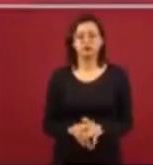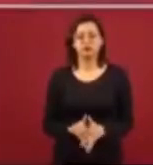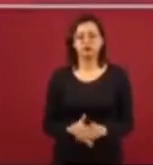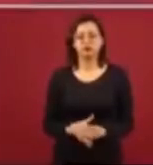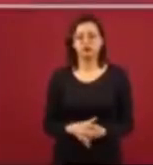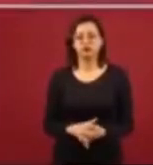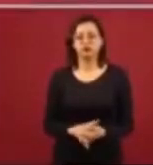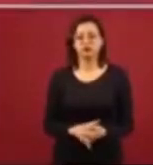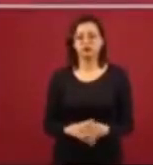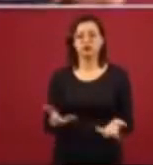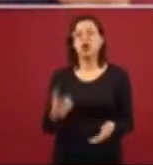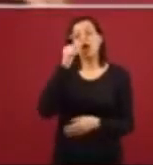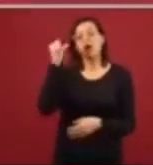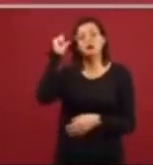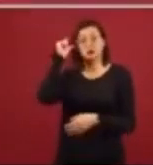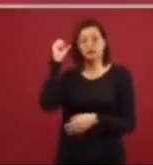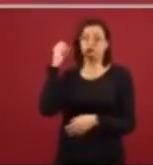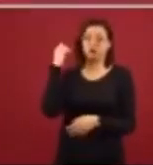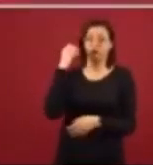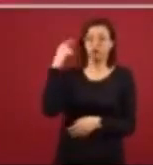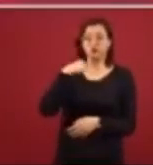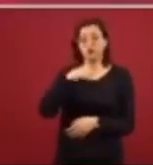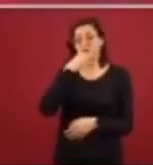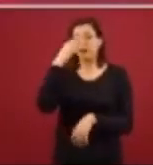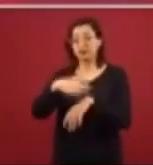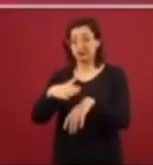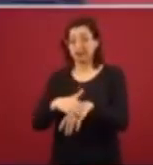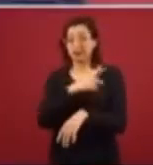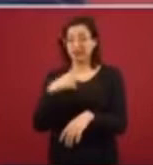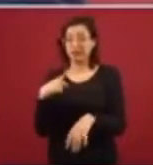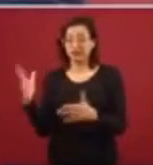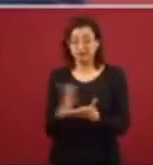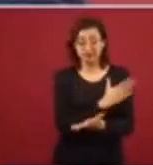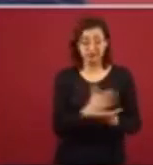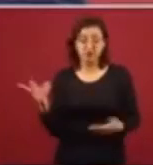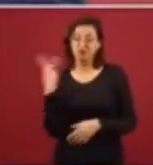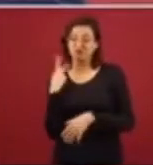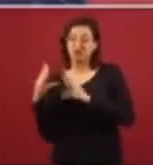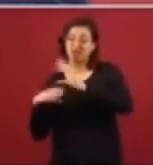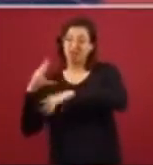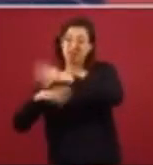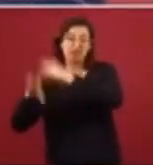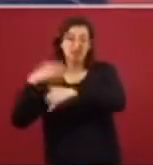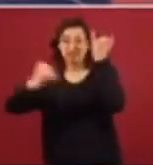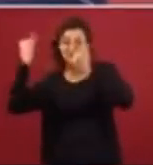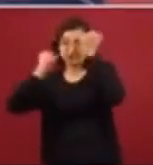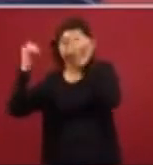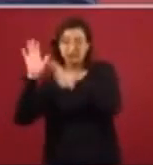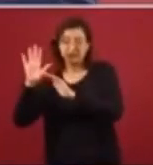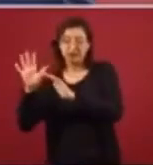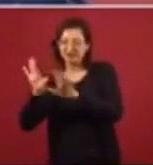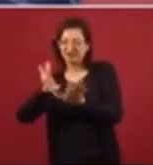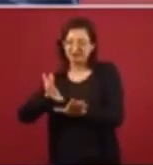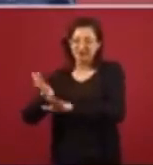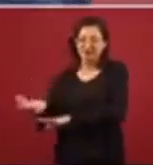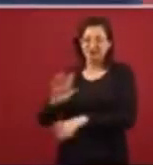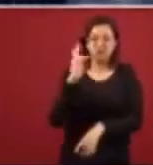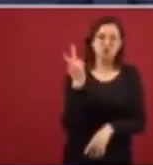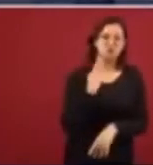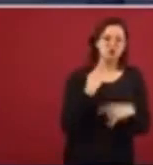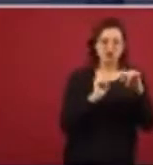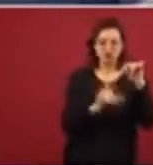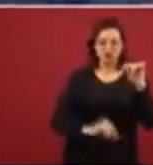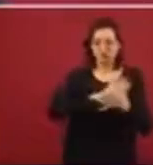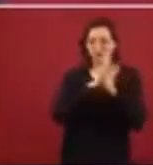Hay algo que dije, es que hay que separar la grilla, la politiquería, de la transformación de México. Son dos cosas